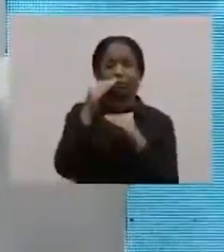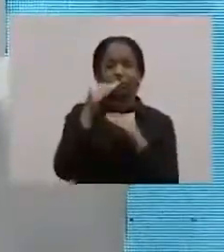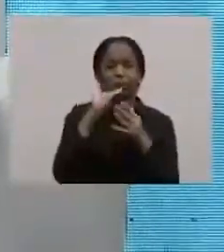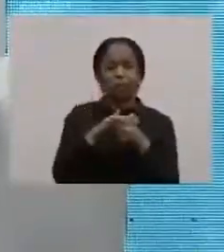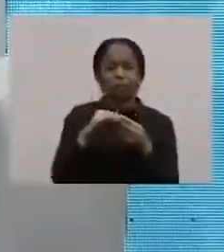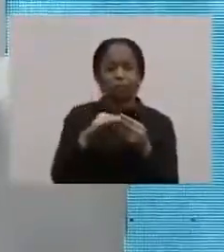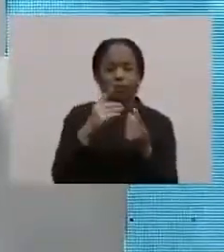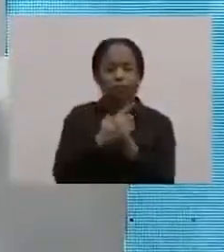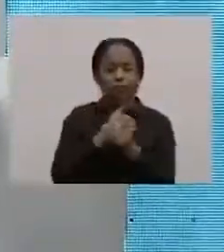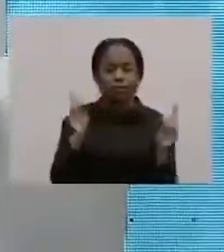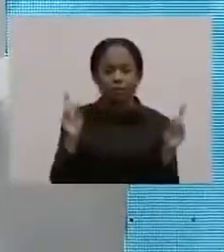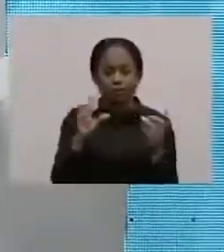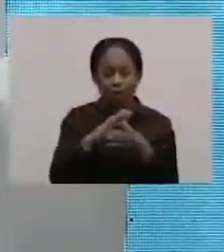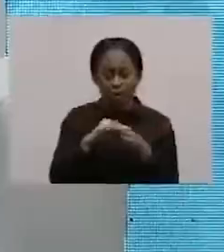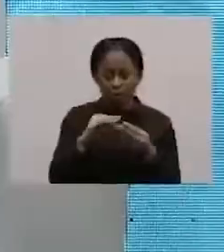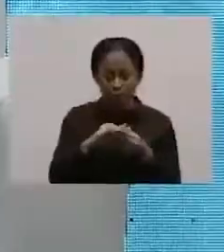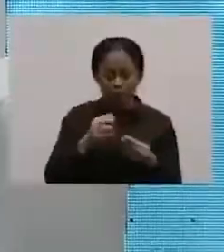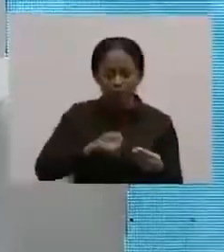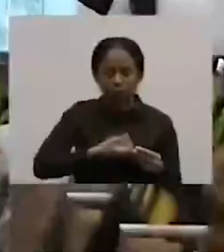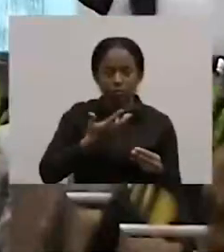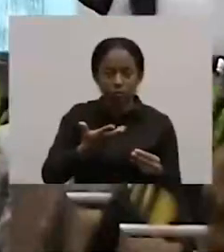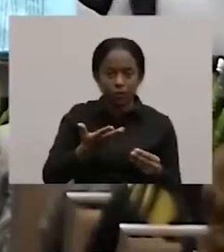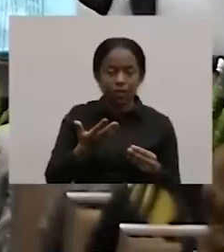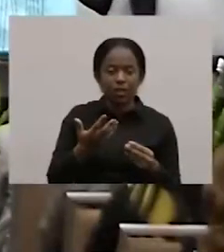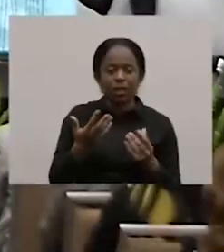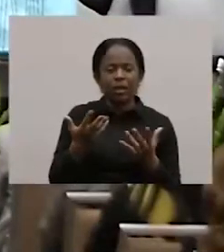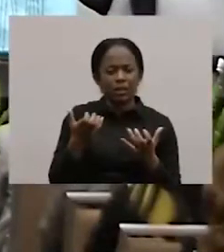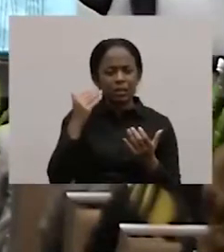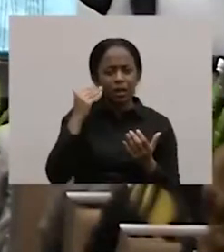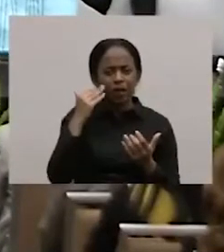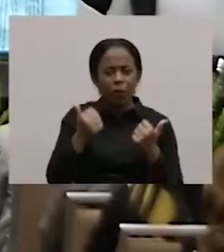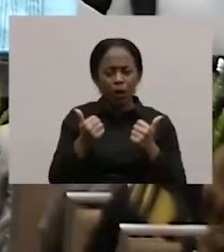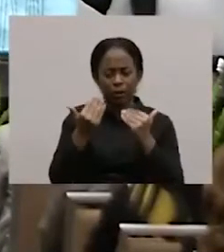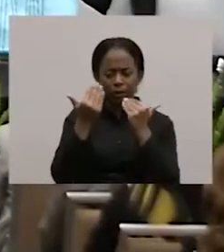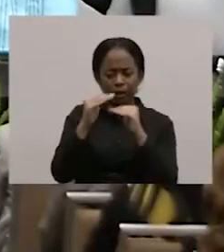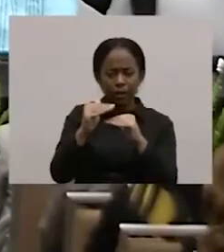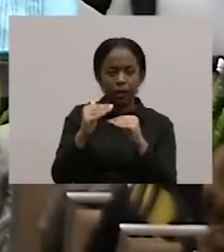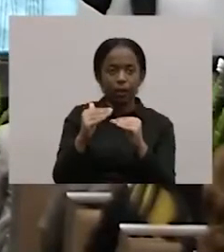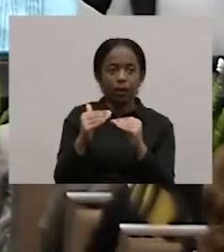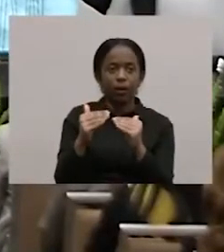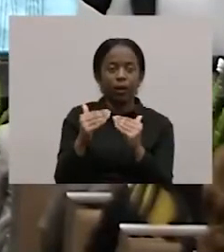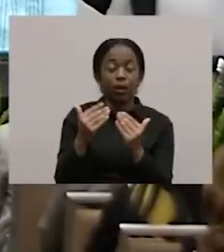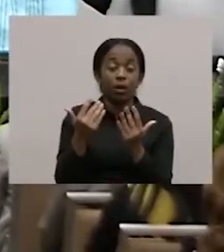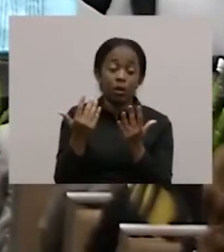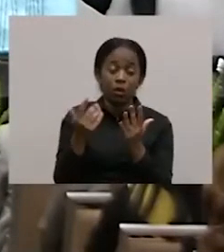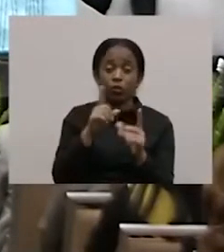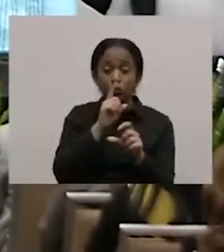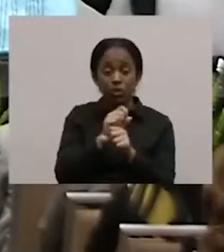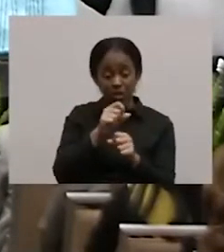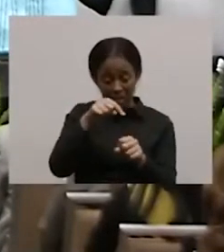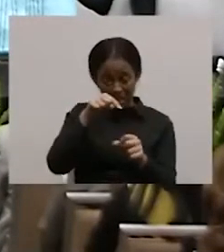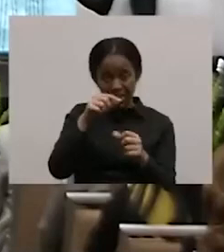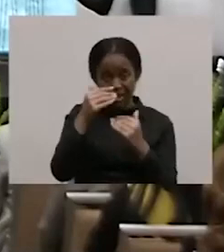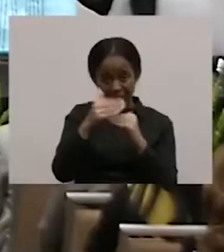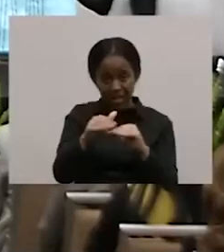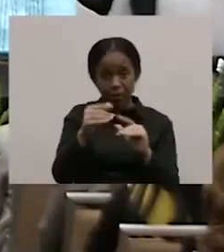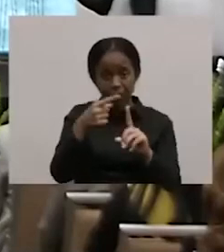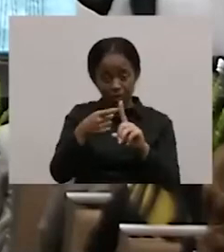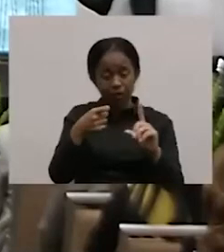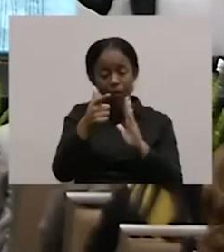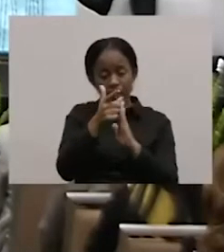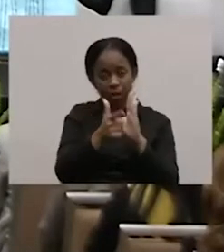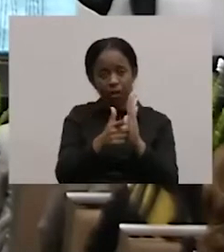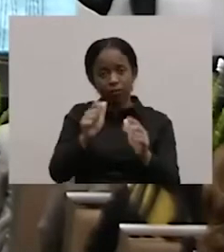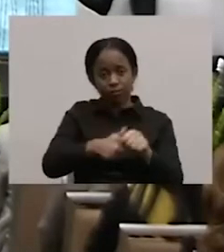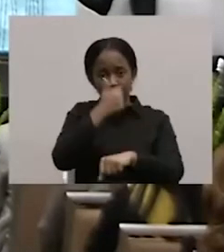diferente. Entonces, ¿quién ejecuta eso? ¿Cuáles son los límites? Los límites tienen que ser lo que la ley establece. Y no